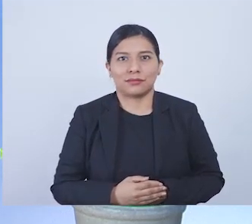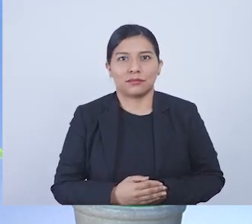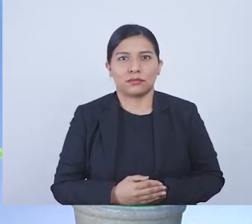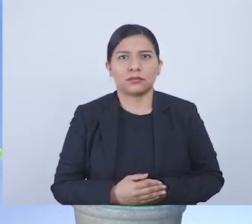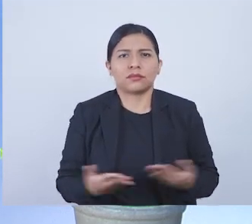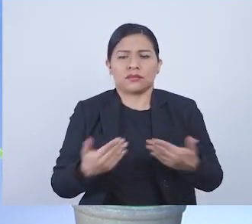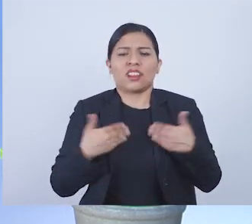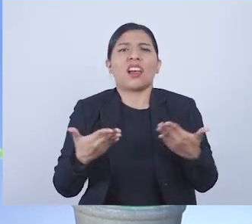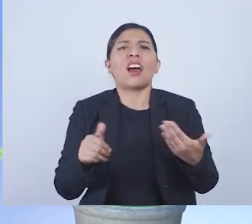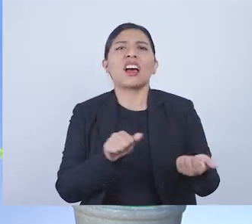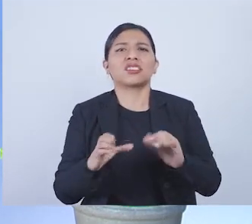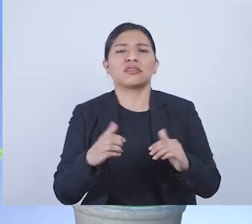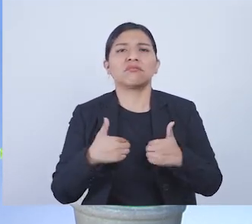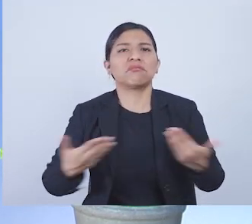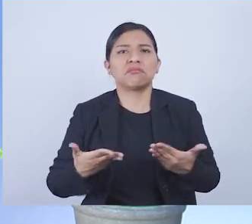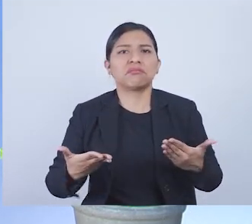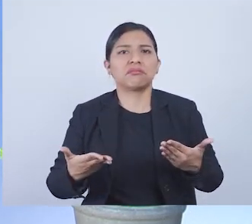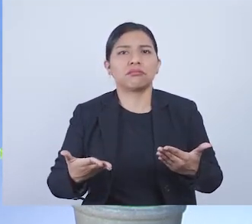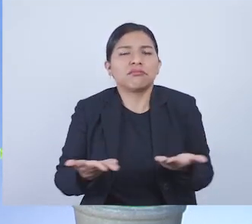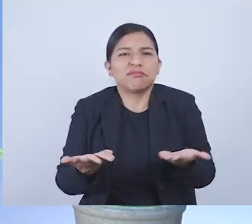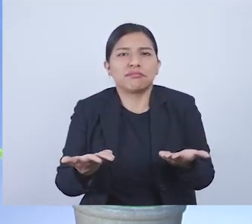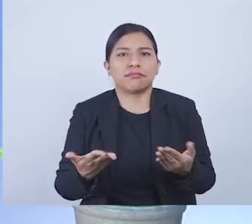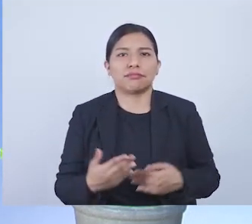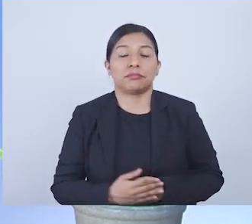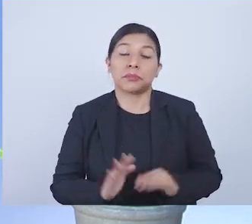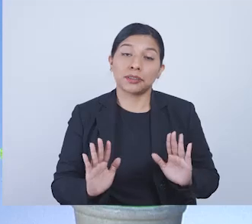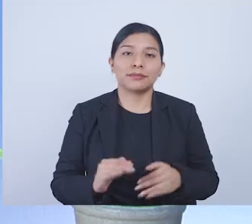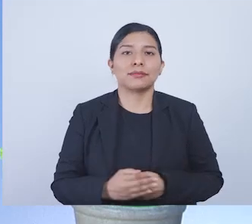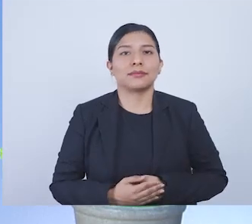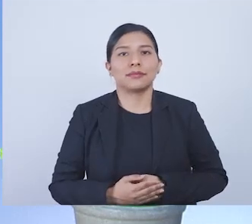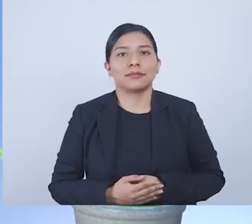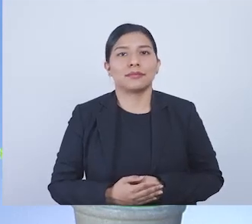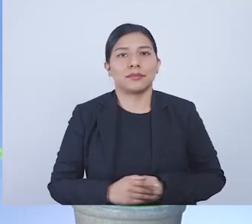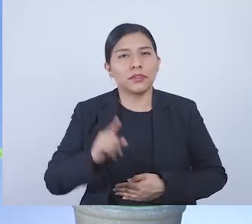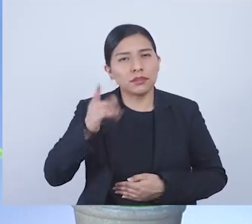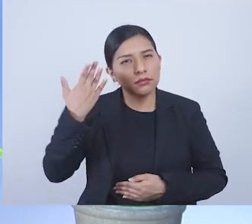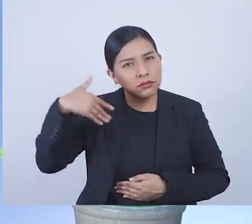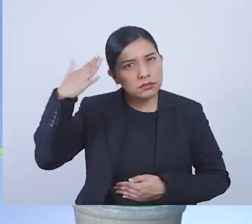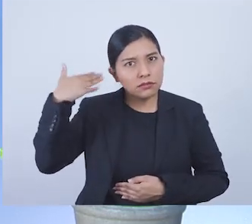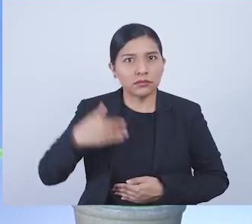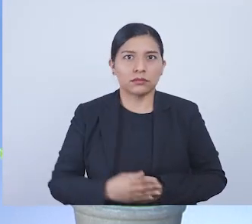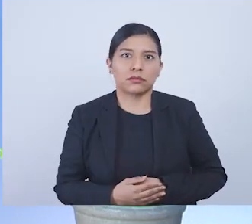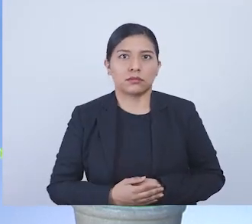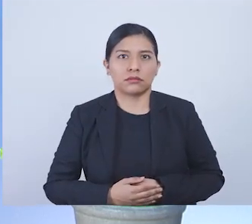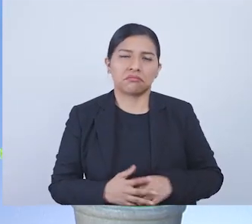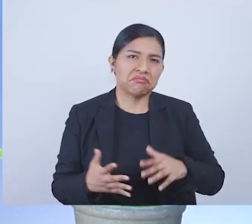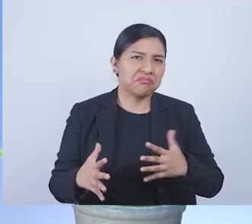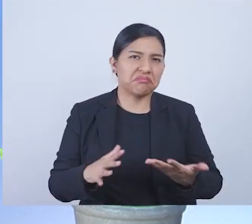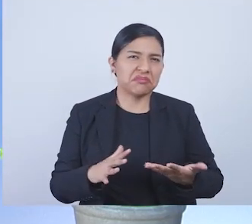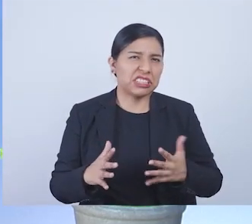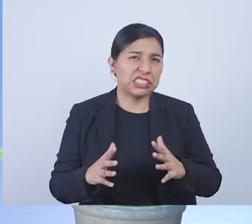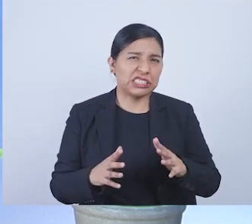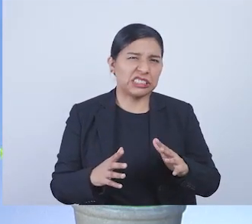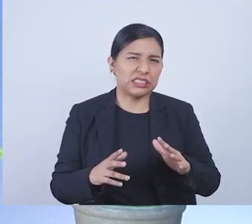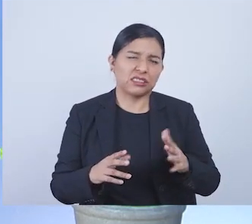¿qué acciones se hicieron? Bueno, pues allá en la década de los